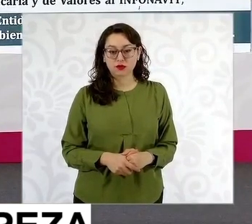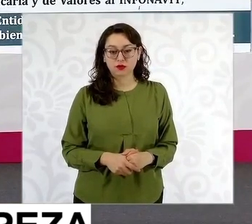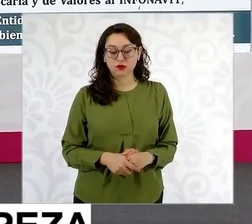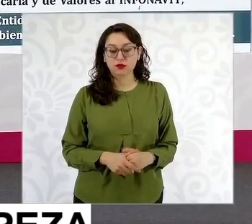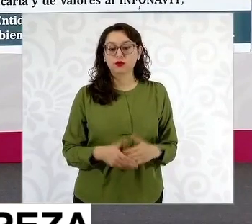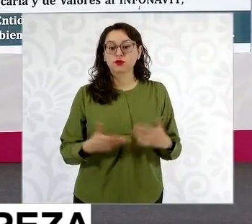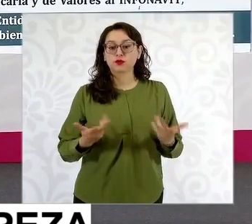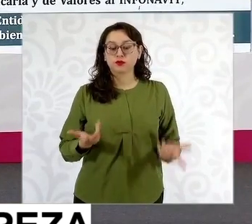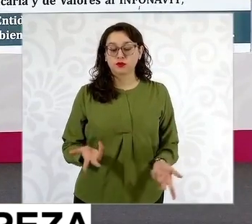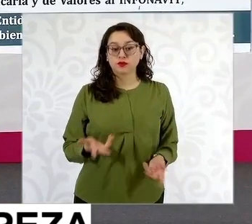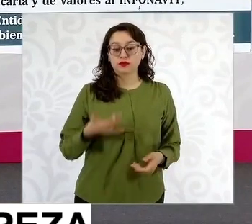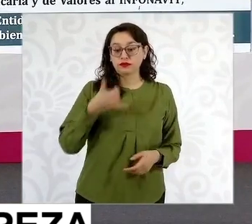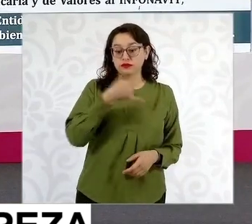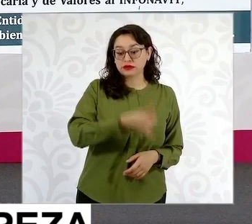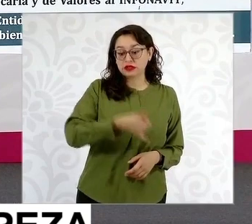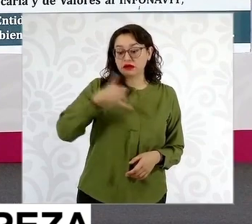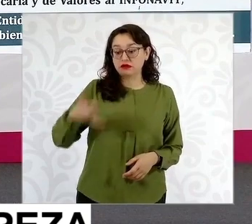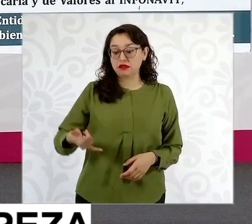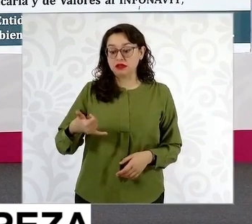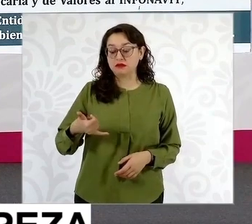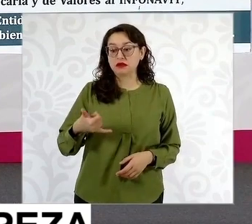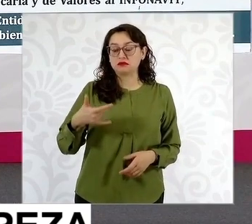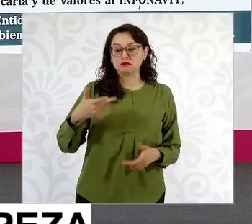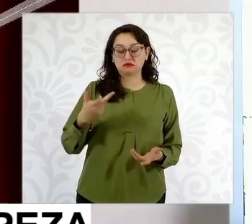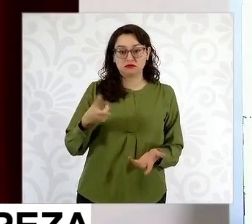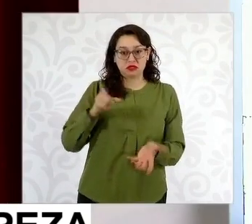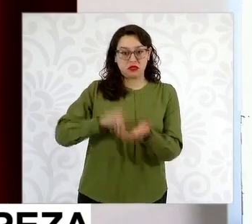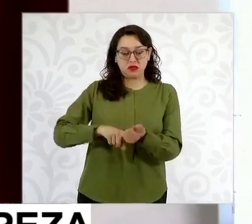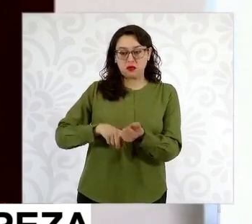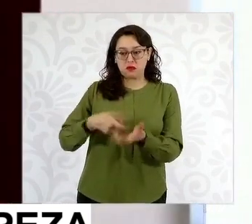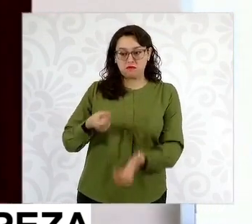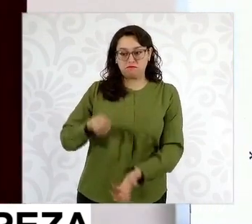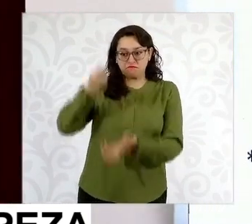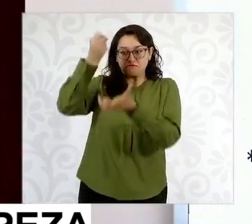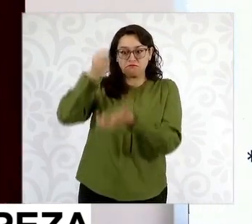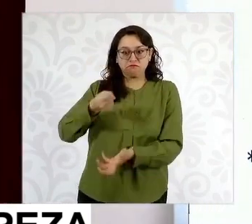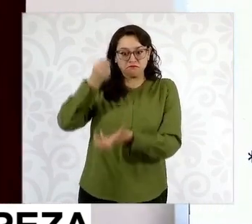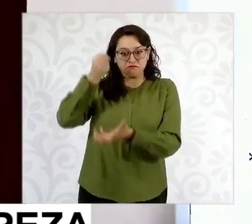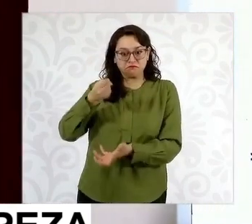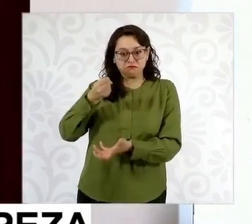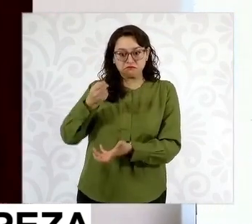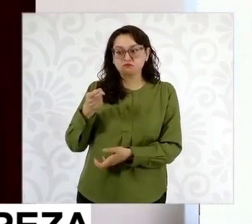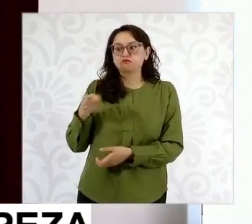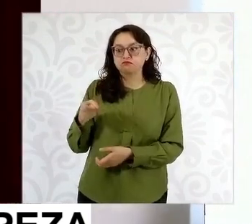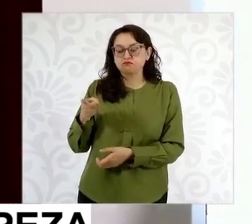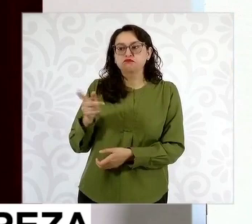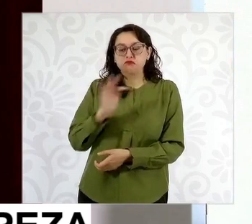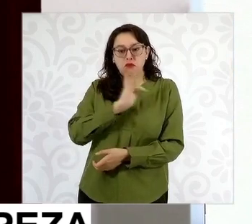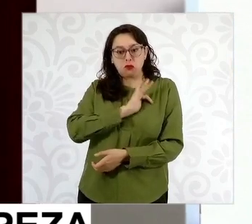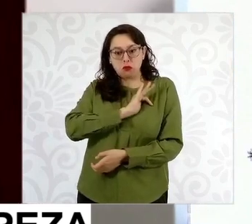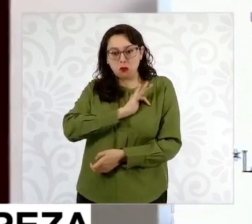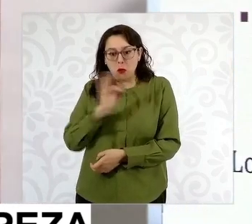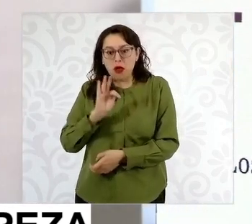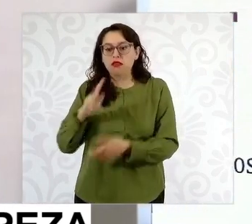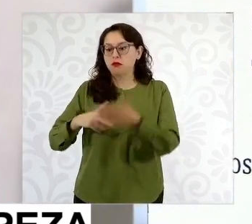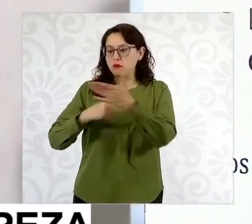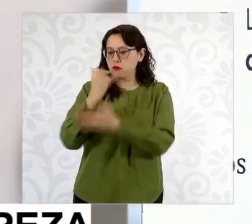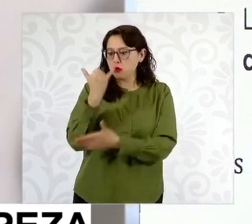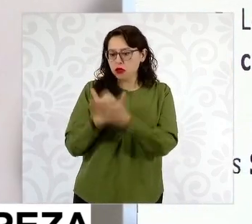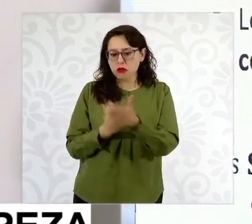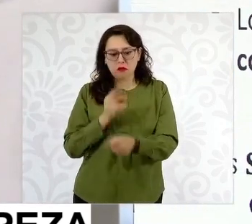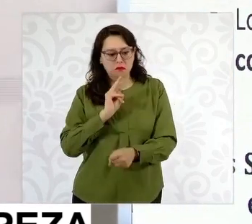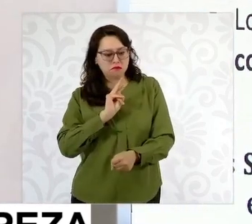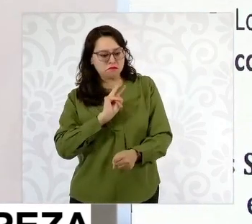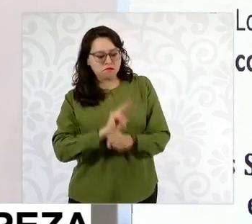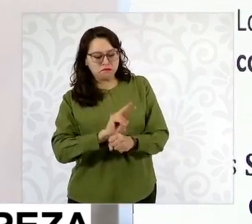perfectamente, con sus propios medios, está diseñado para eso, llevar a cabo la supervisión de los proyectos y